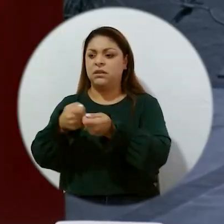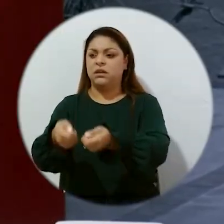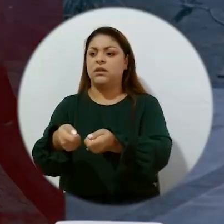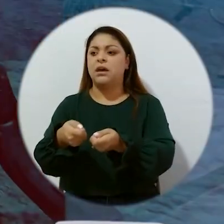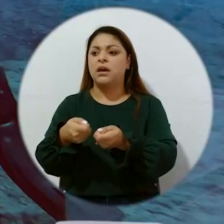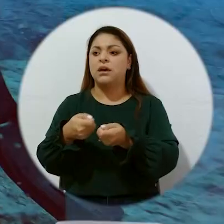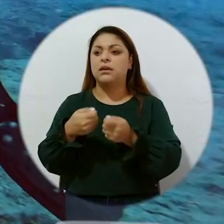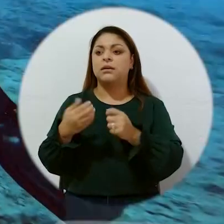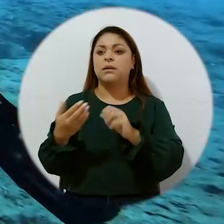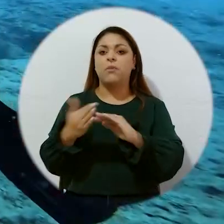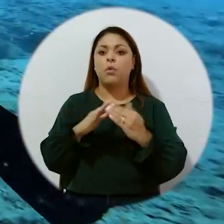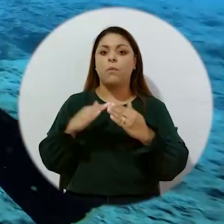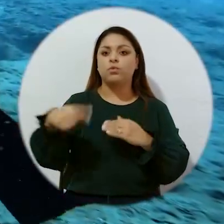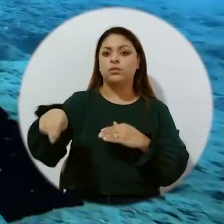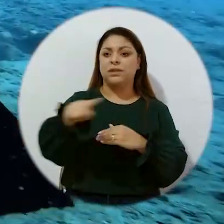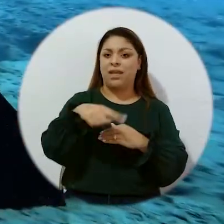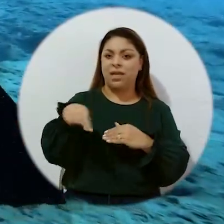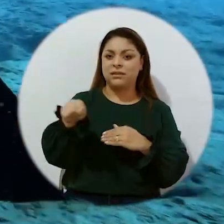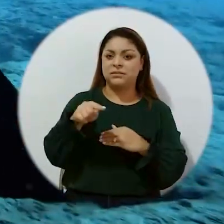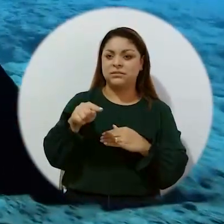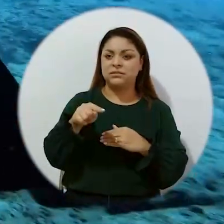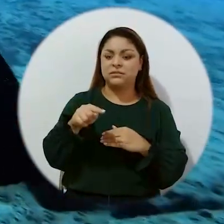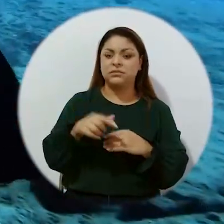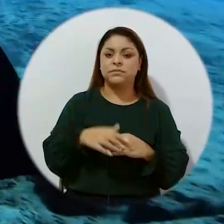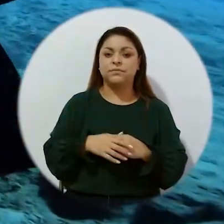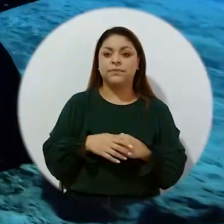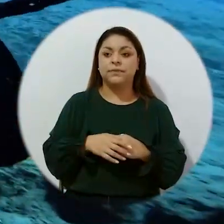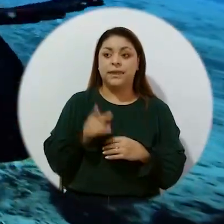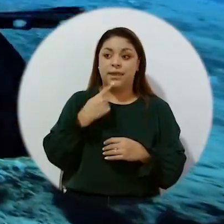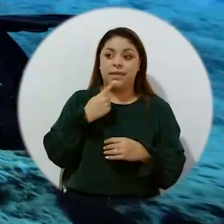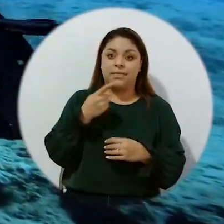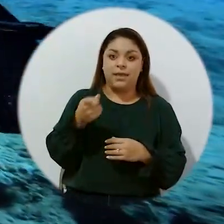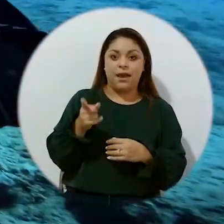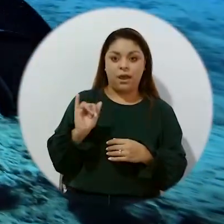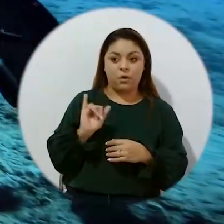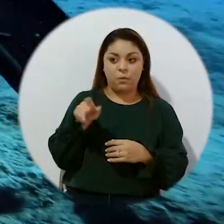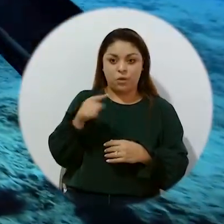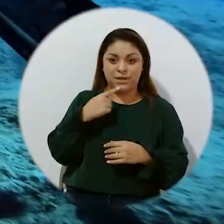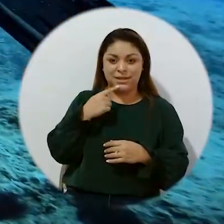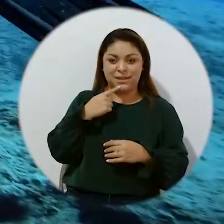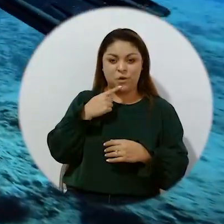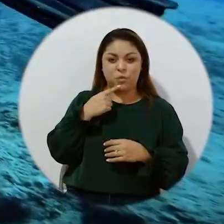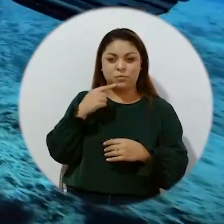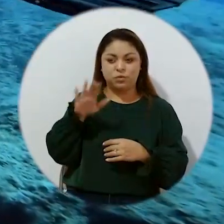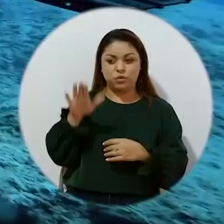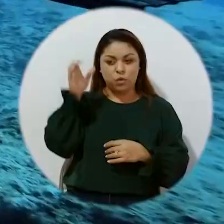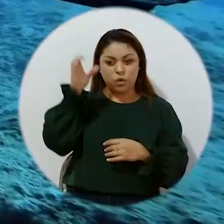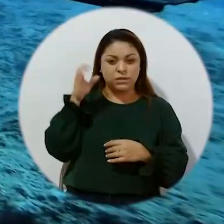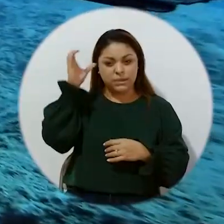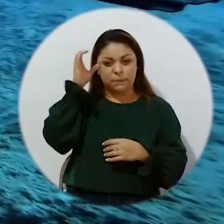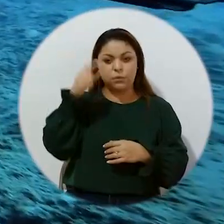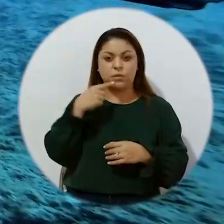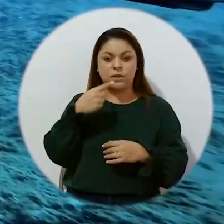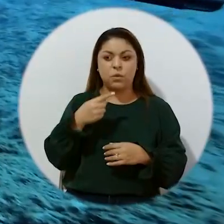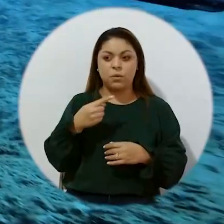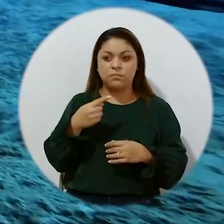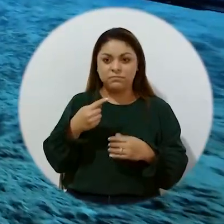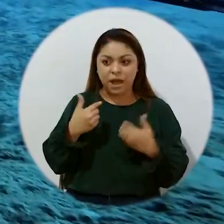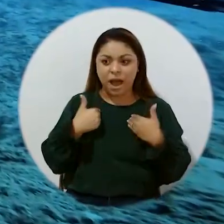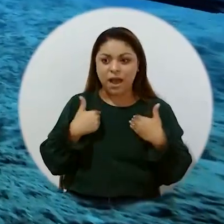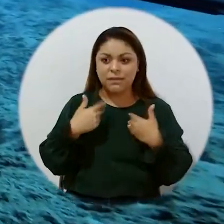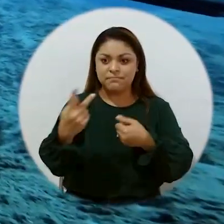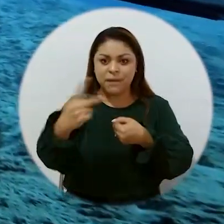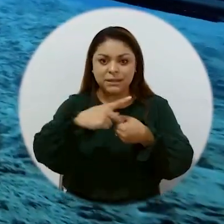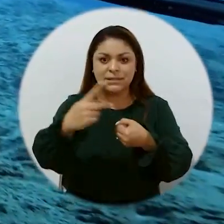ejemplo, a las comunidades y que exista, y don Álvaro utilizaba también este concepto, ¿verdad? Una